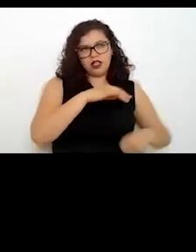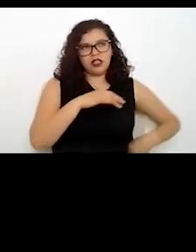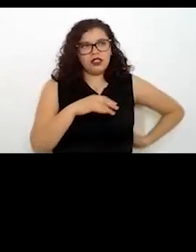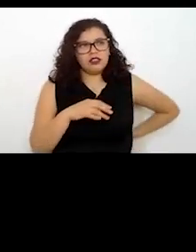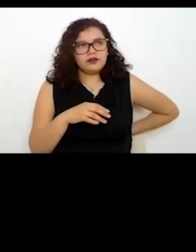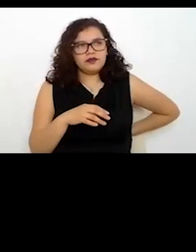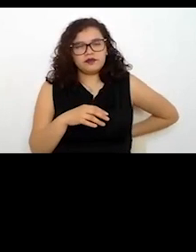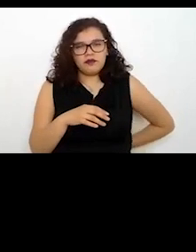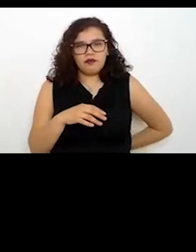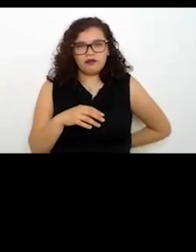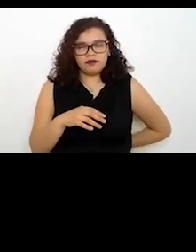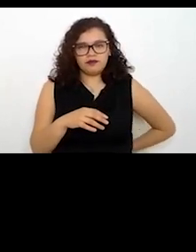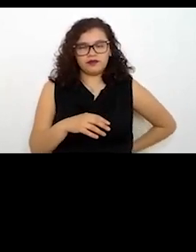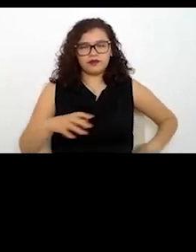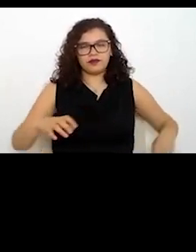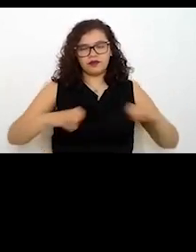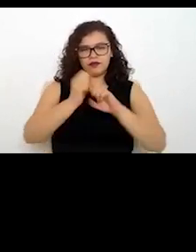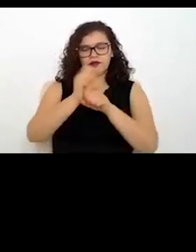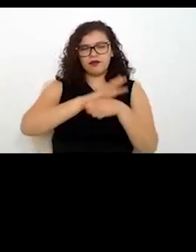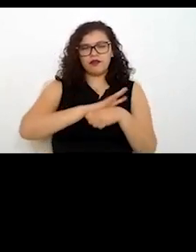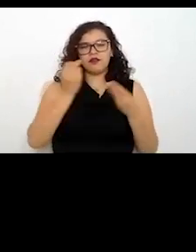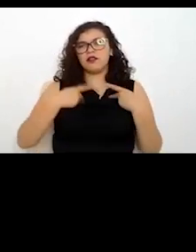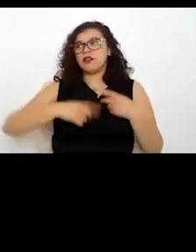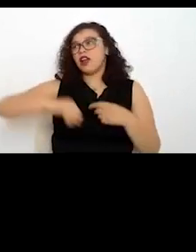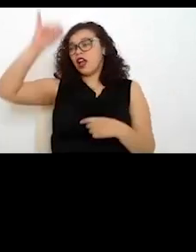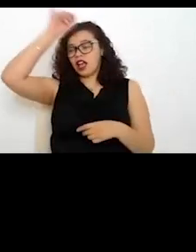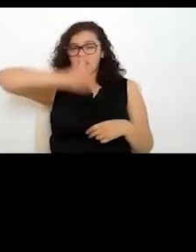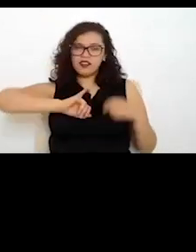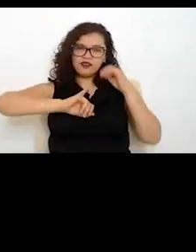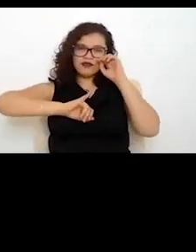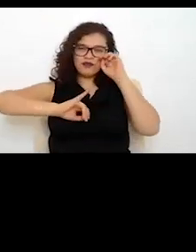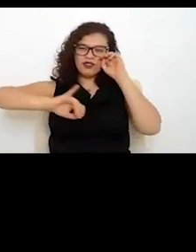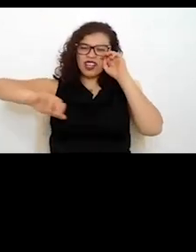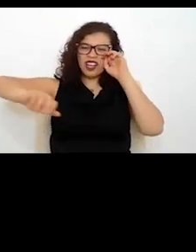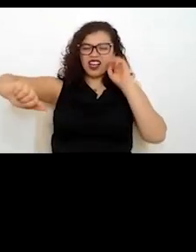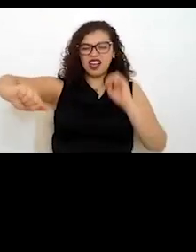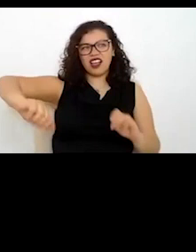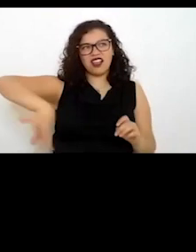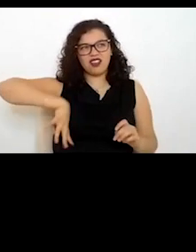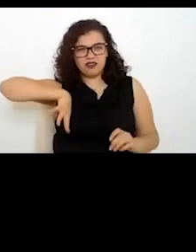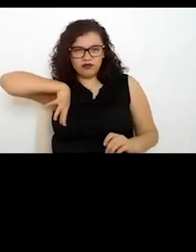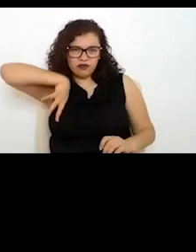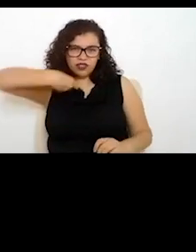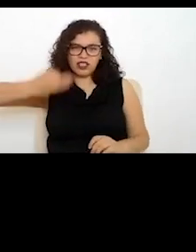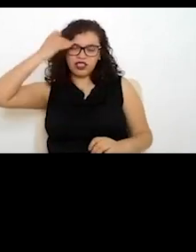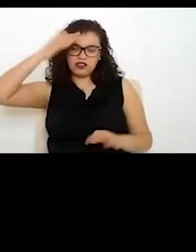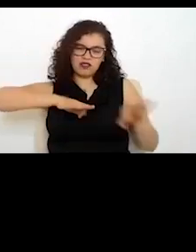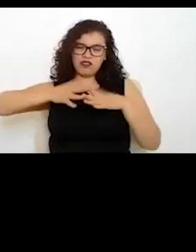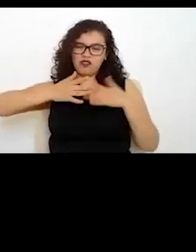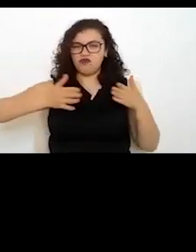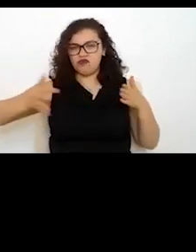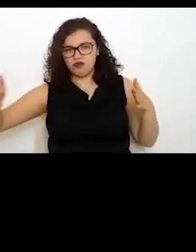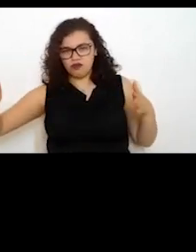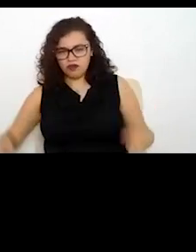los casos en la pandemia, muchos empleadores de alguna forma abusaron y las jornadas se extendían, justamente